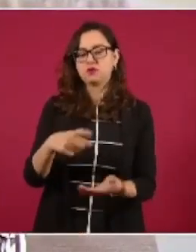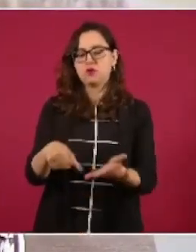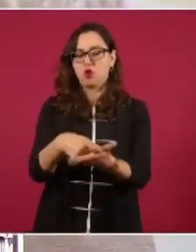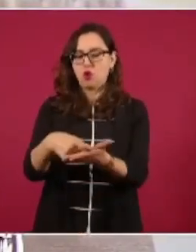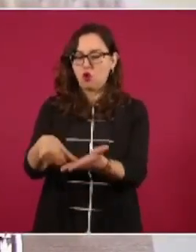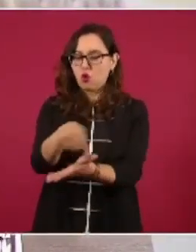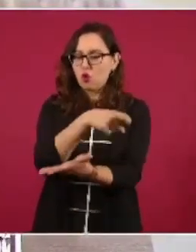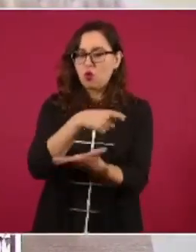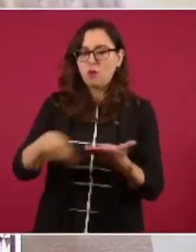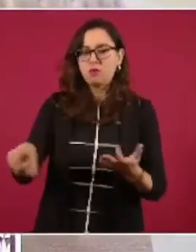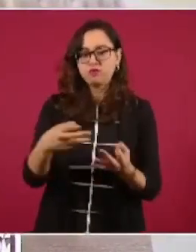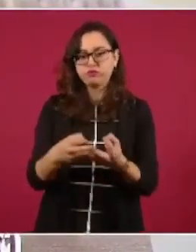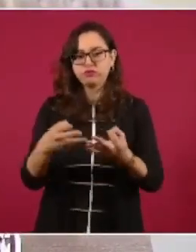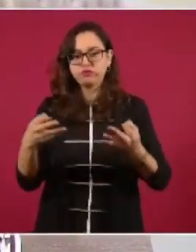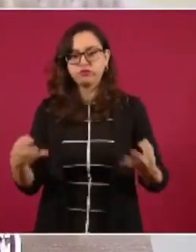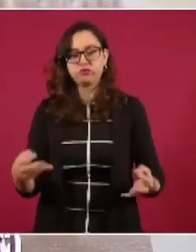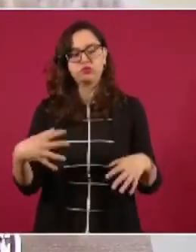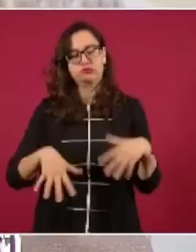carísimo,